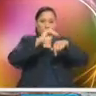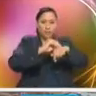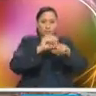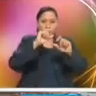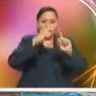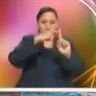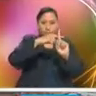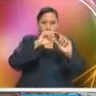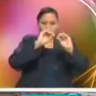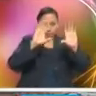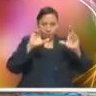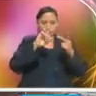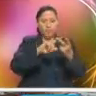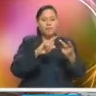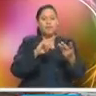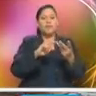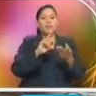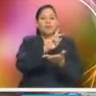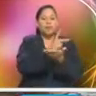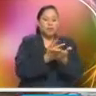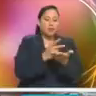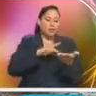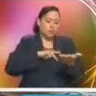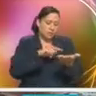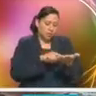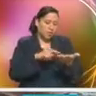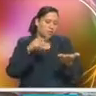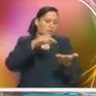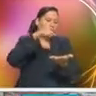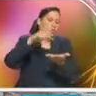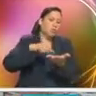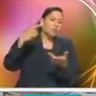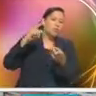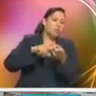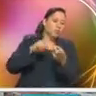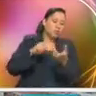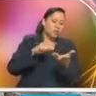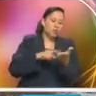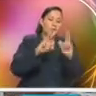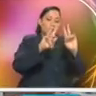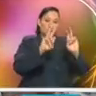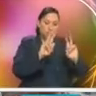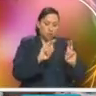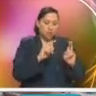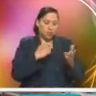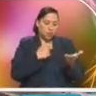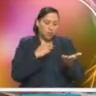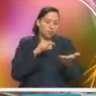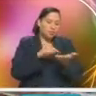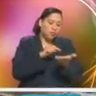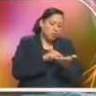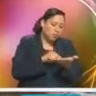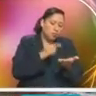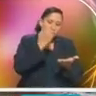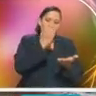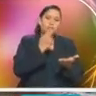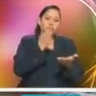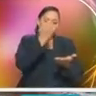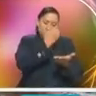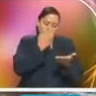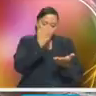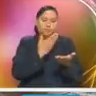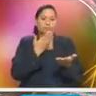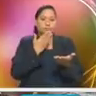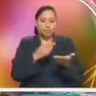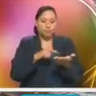la procedencia de los programas que instalamos y de igual modo para los contenidos que estamos utilizando, y deben provenir